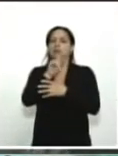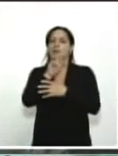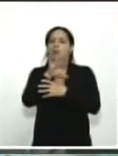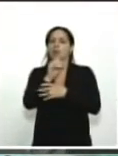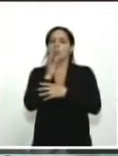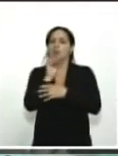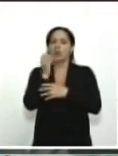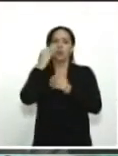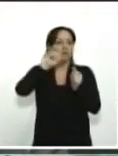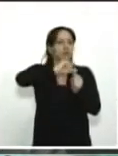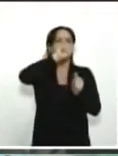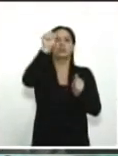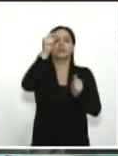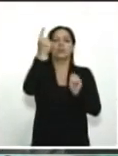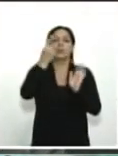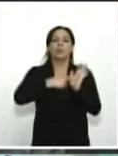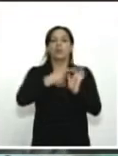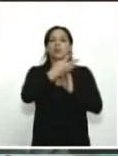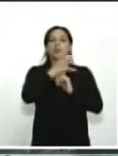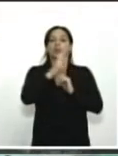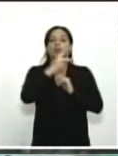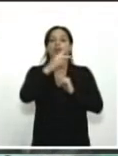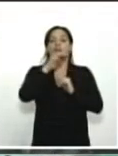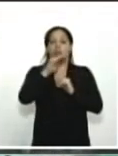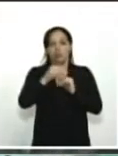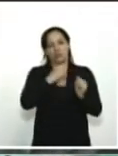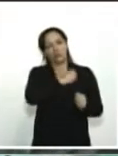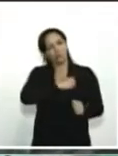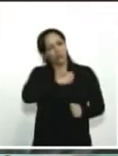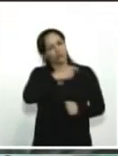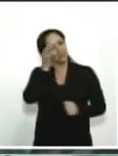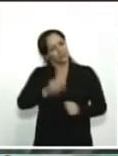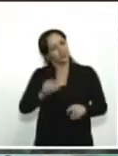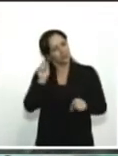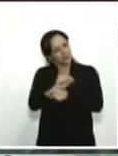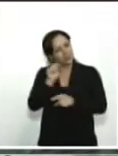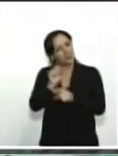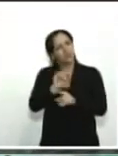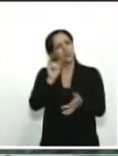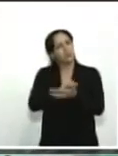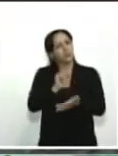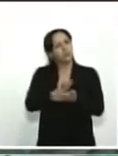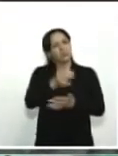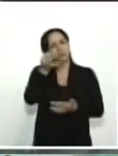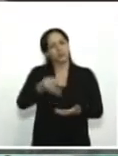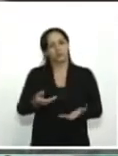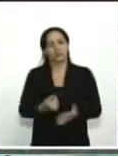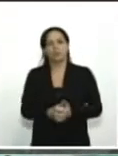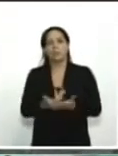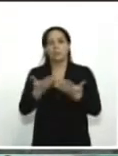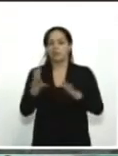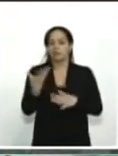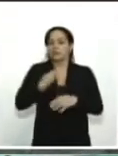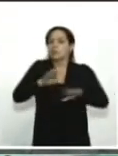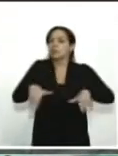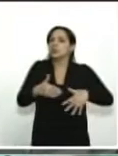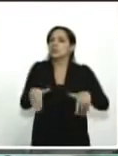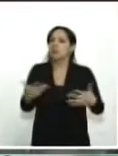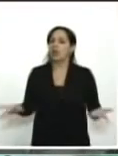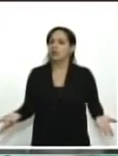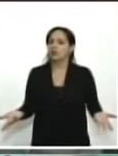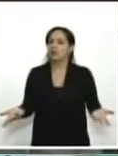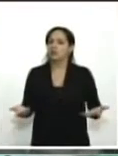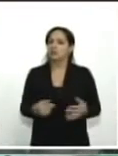1.400 kilómetros, por favor. Entonces es siempre la crítica que hacemos en este país. Parece que no existiera ese sector